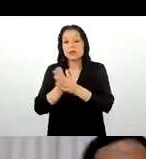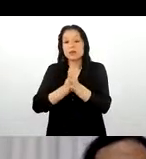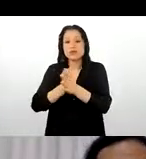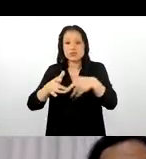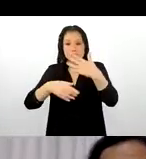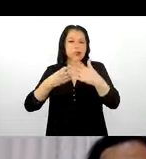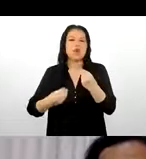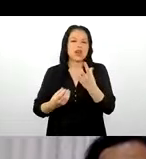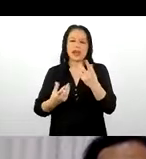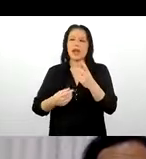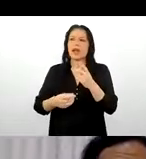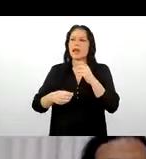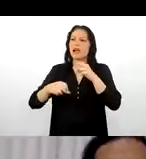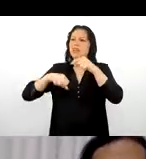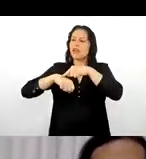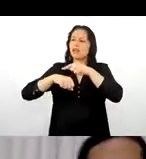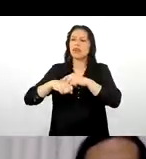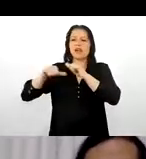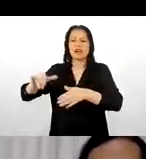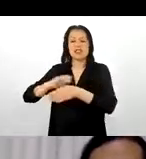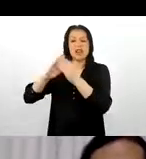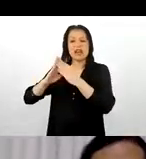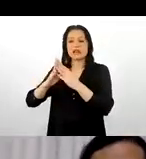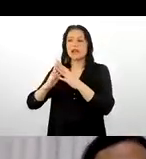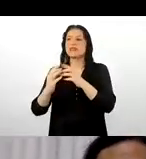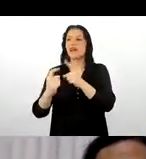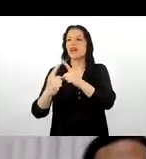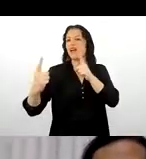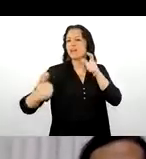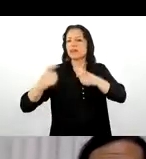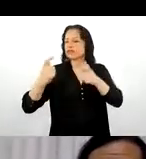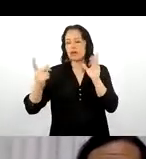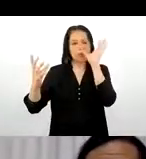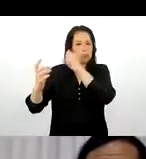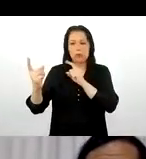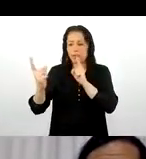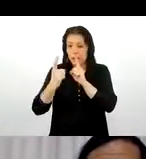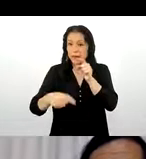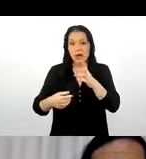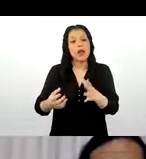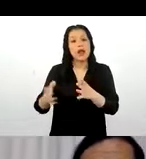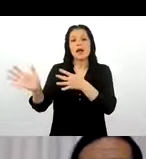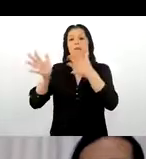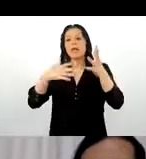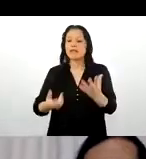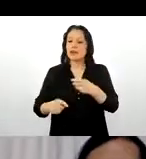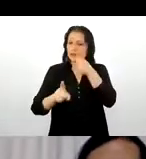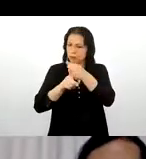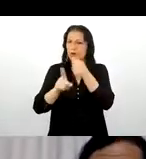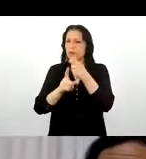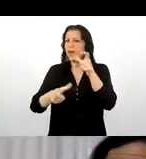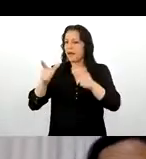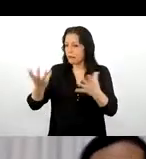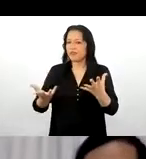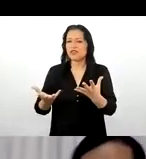distantes de los destinos, de los lugares, del ambiente, de la naturaleza, que es parte y es propia del ser humano.